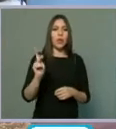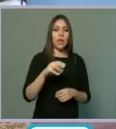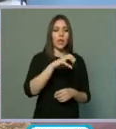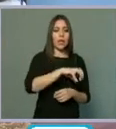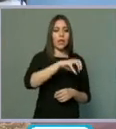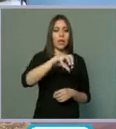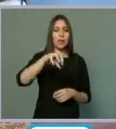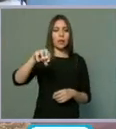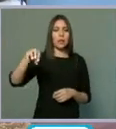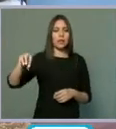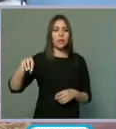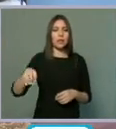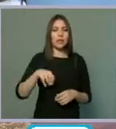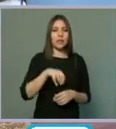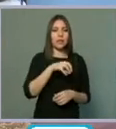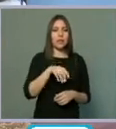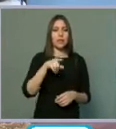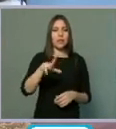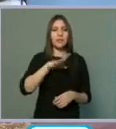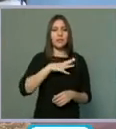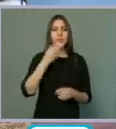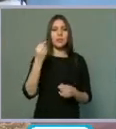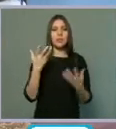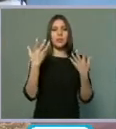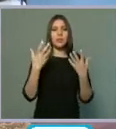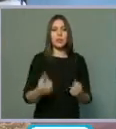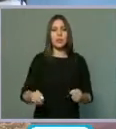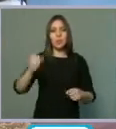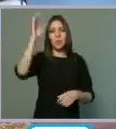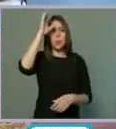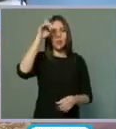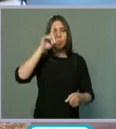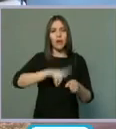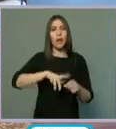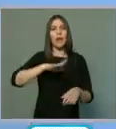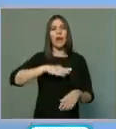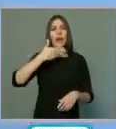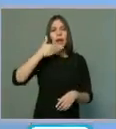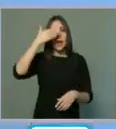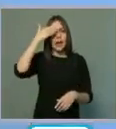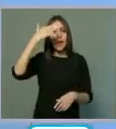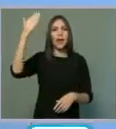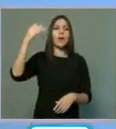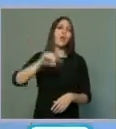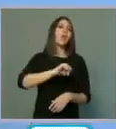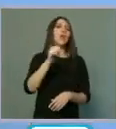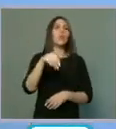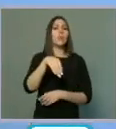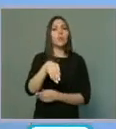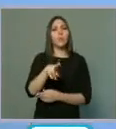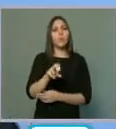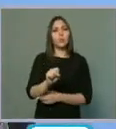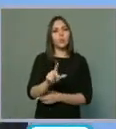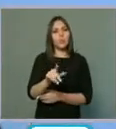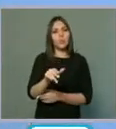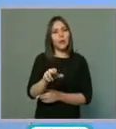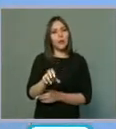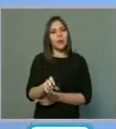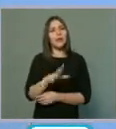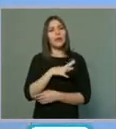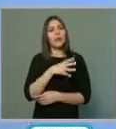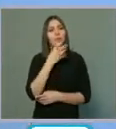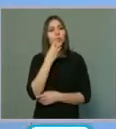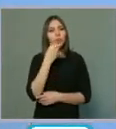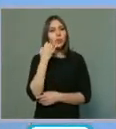cultural y de diversidad del mundo. Pues están los árabes, los musulmanes, por decirlo de alguna manera, los judíos, los